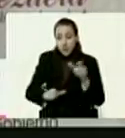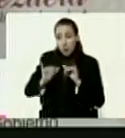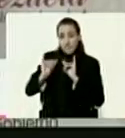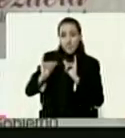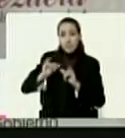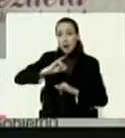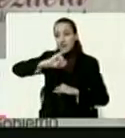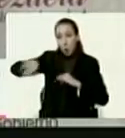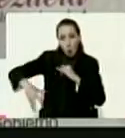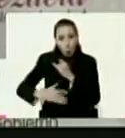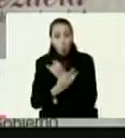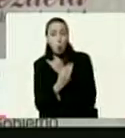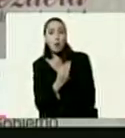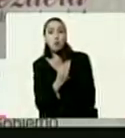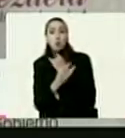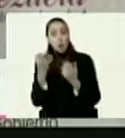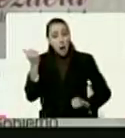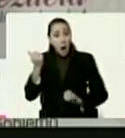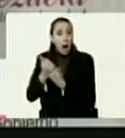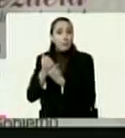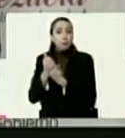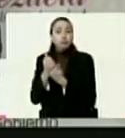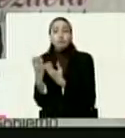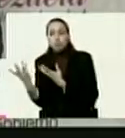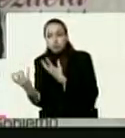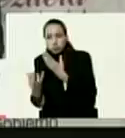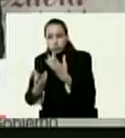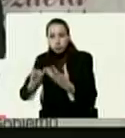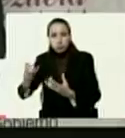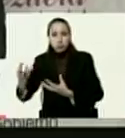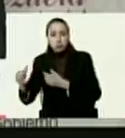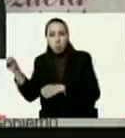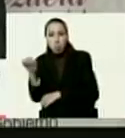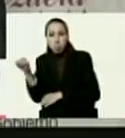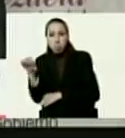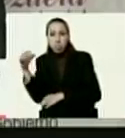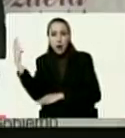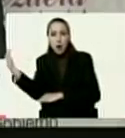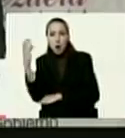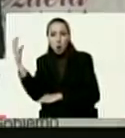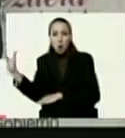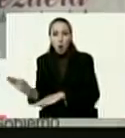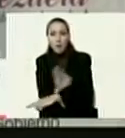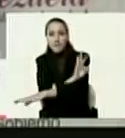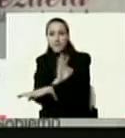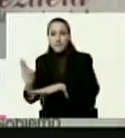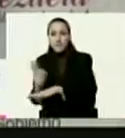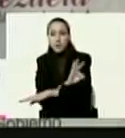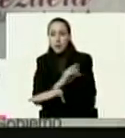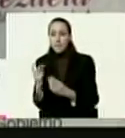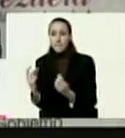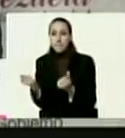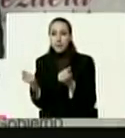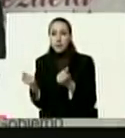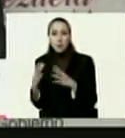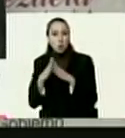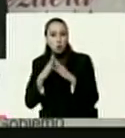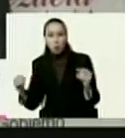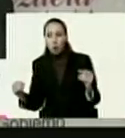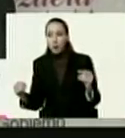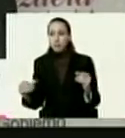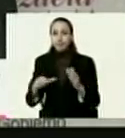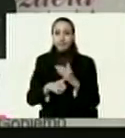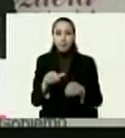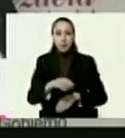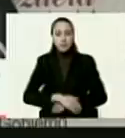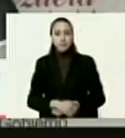Guaidó quienes quemaron en el territorio colombiano esos camiones para hacer desaparecer las huellas.